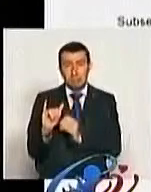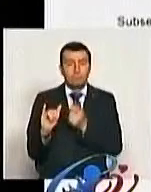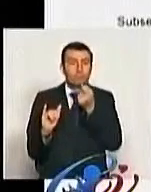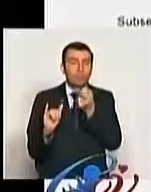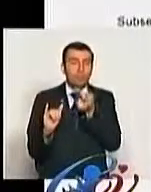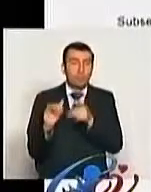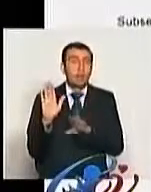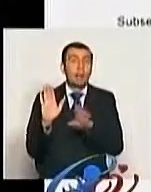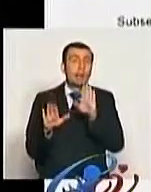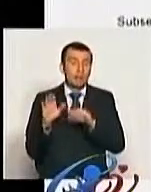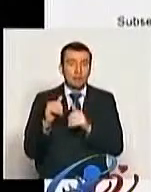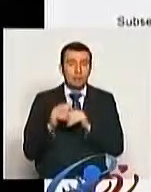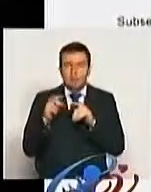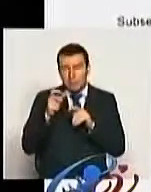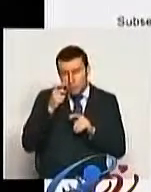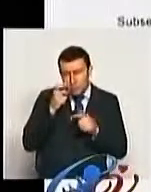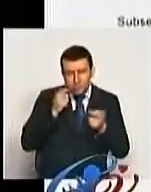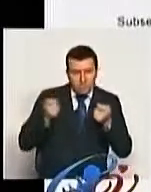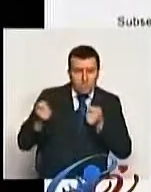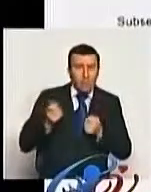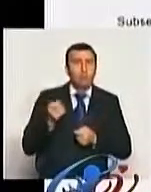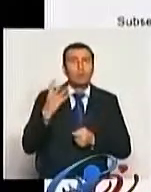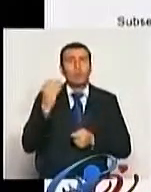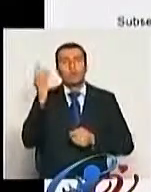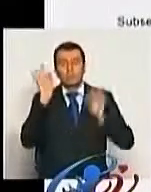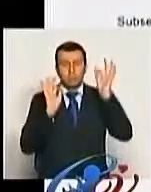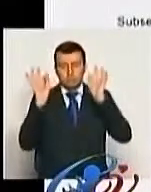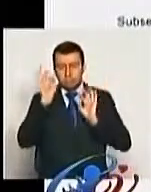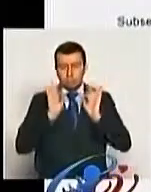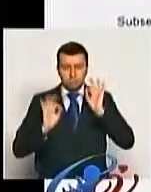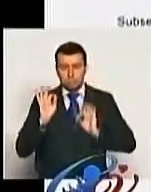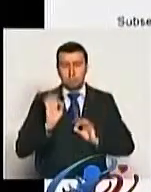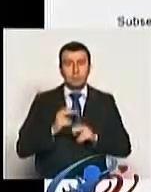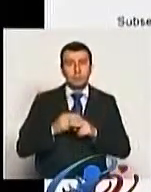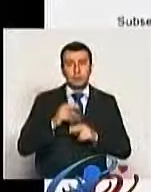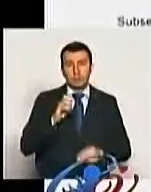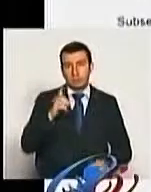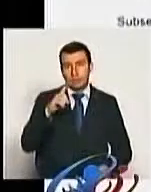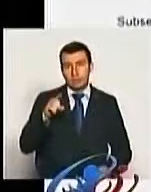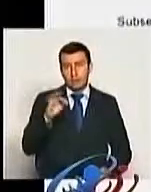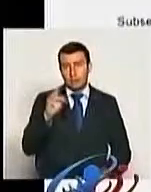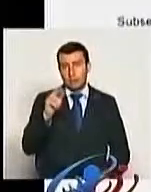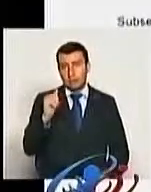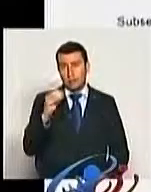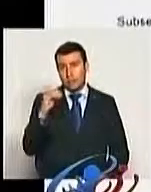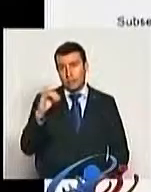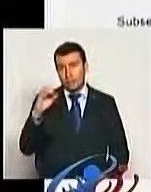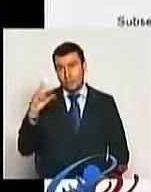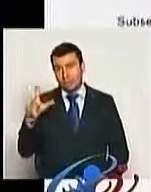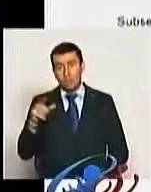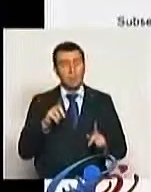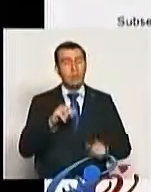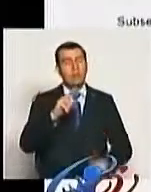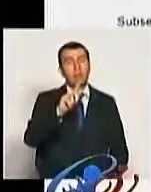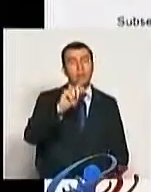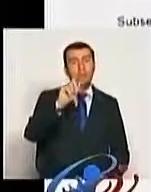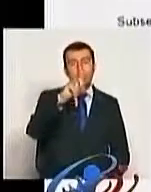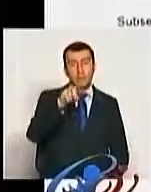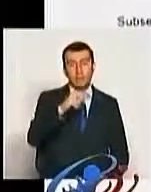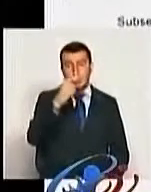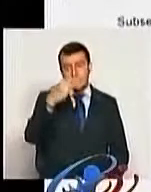también haciendo unas mediciones hormonales de estradiol y de FSH, que son hormonas de la mujer.